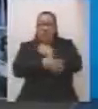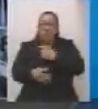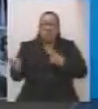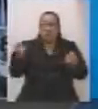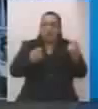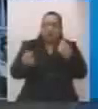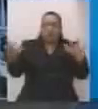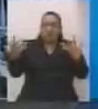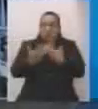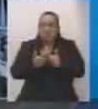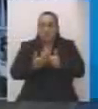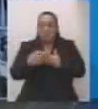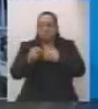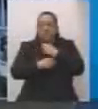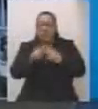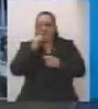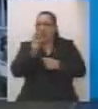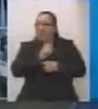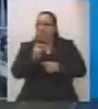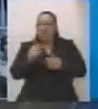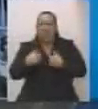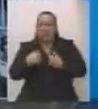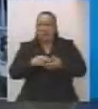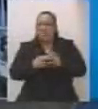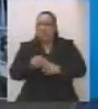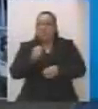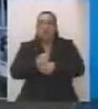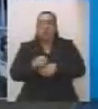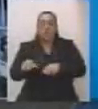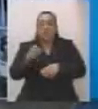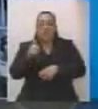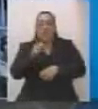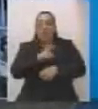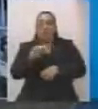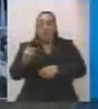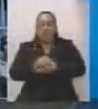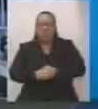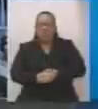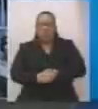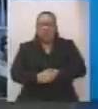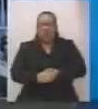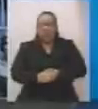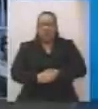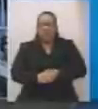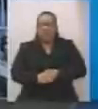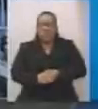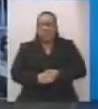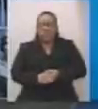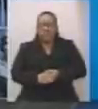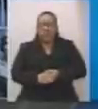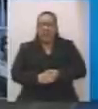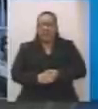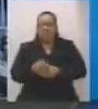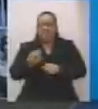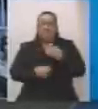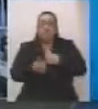que significa que el país rico ya no tiene que producir arroz, pueden concentrarse en los programas de cómputo e